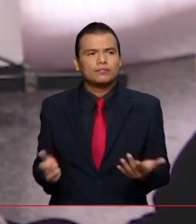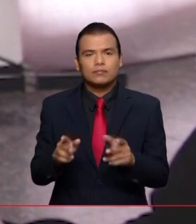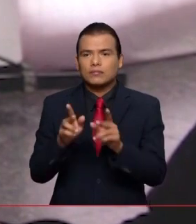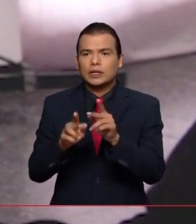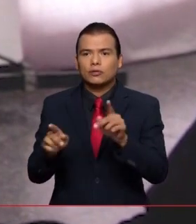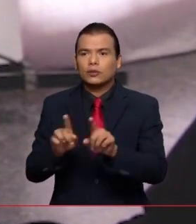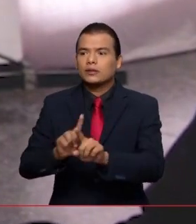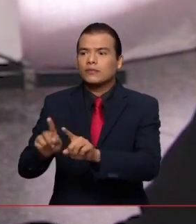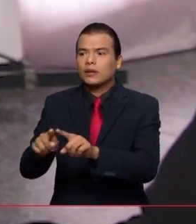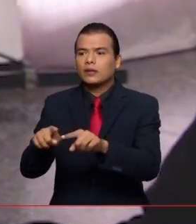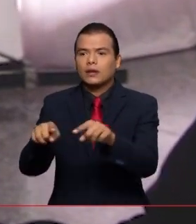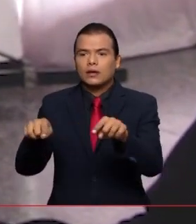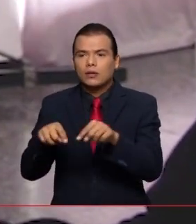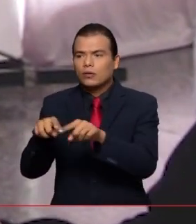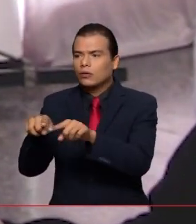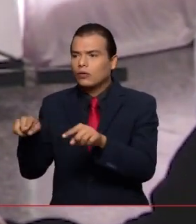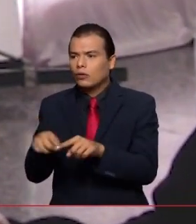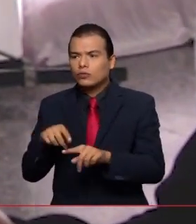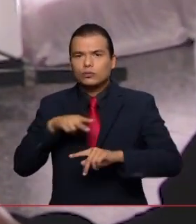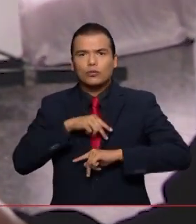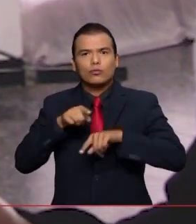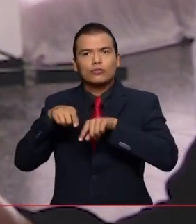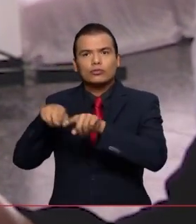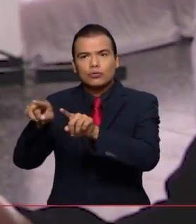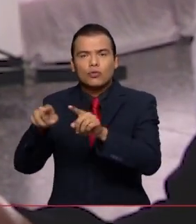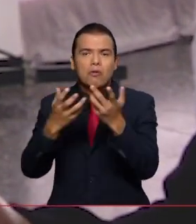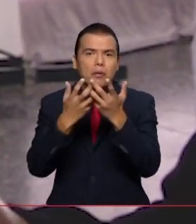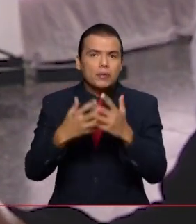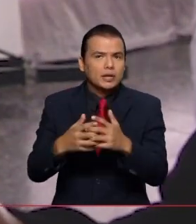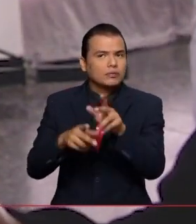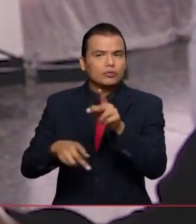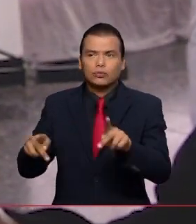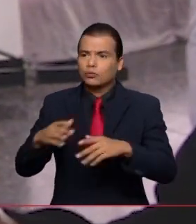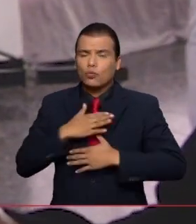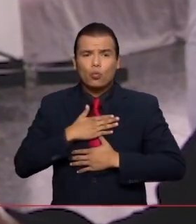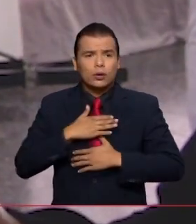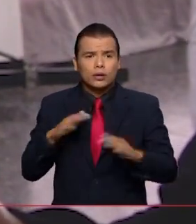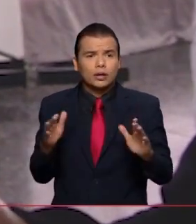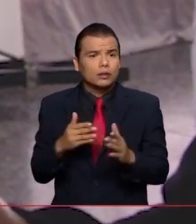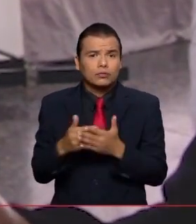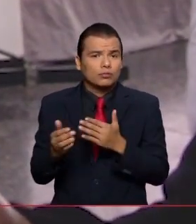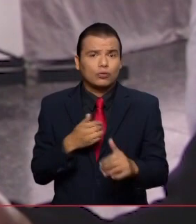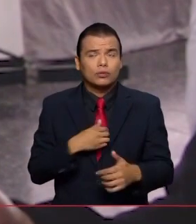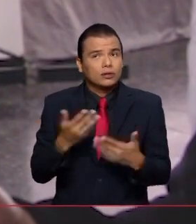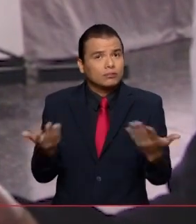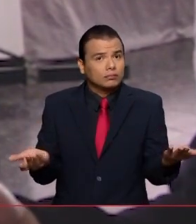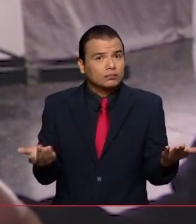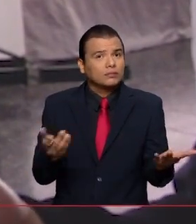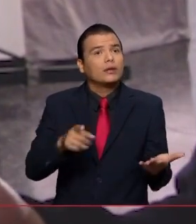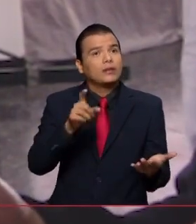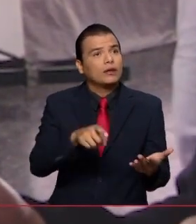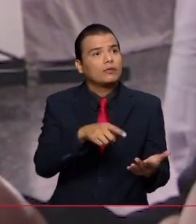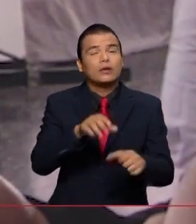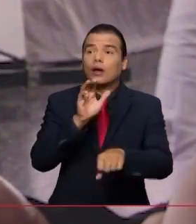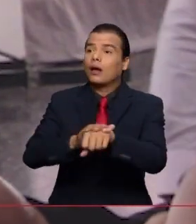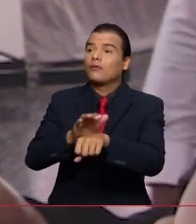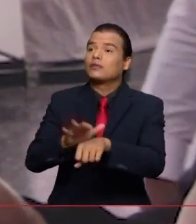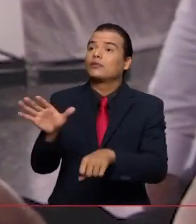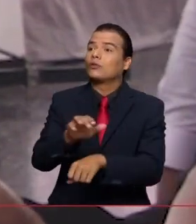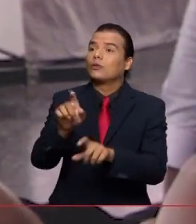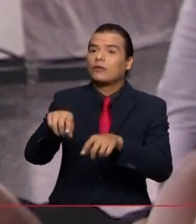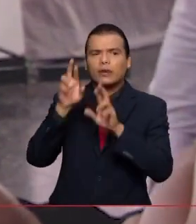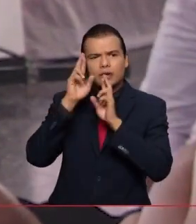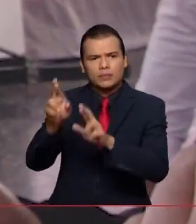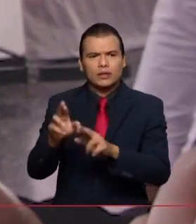en el departamento del Cauca, que no solamente son ingenios. Aquí hay que hablar de las invasiones de la propiedad de campesinos en la meseta